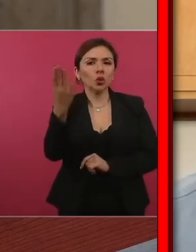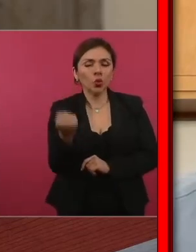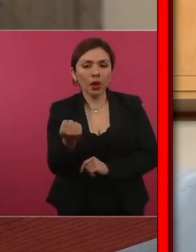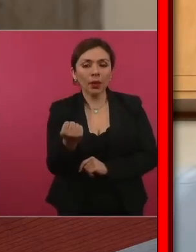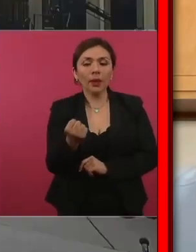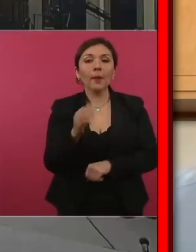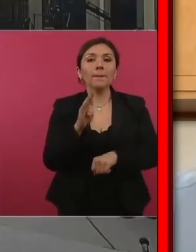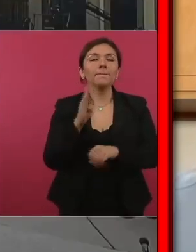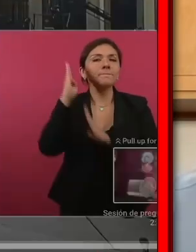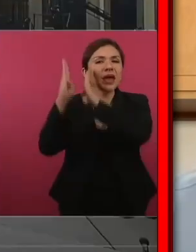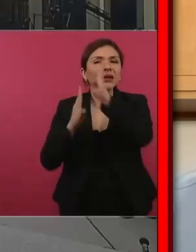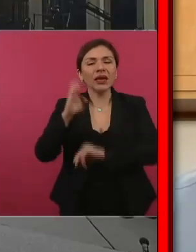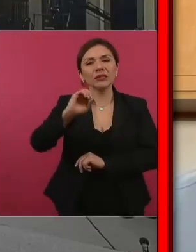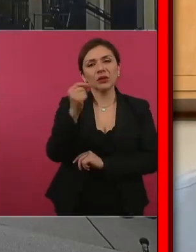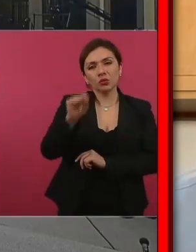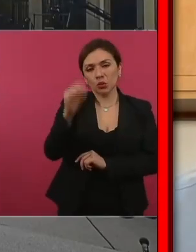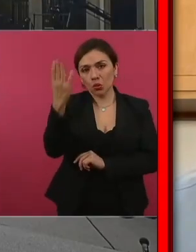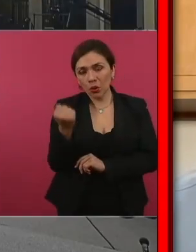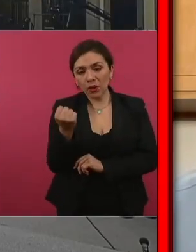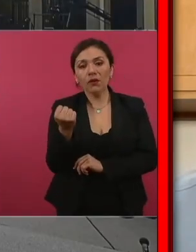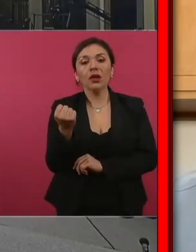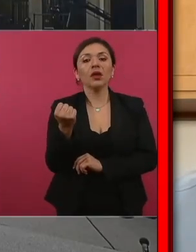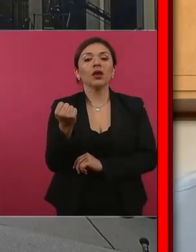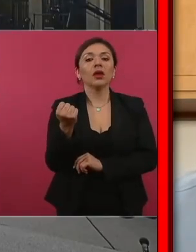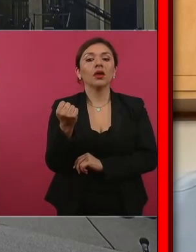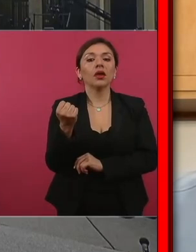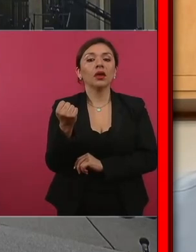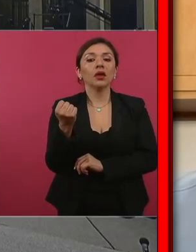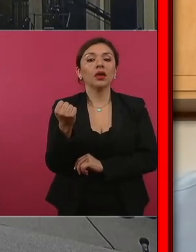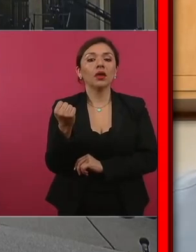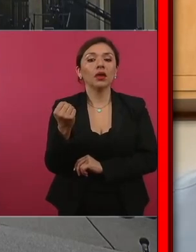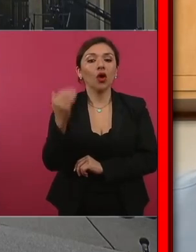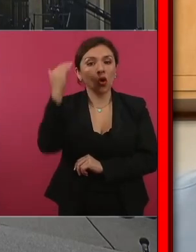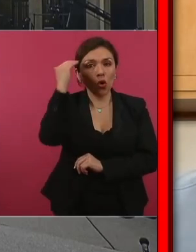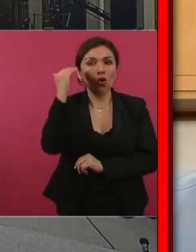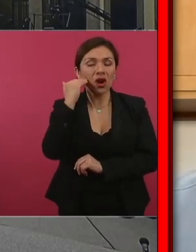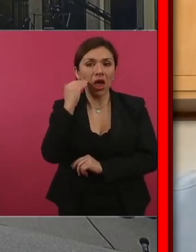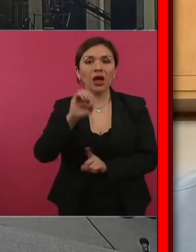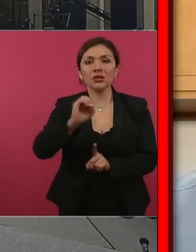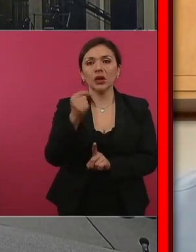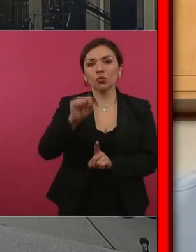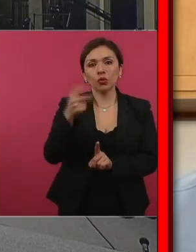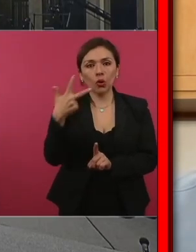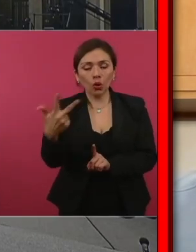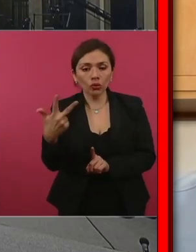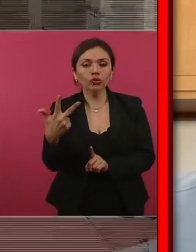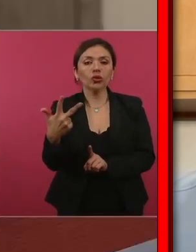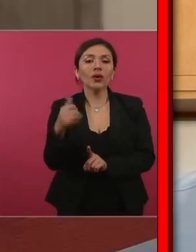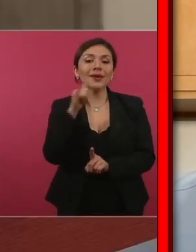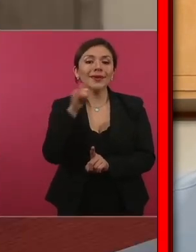Bélgica cero punto nueve Corea del Sur cero punto ocho